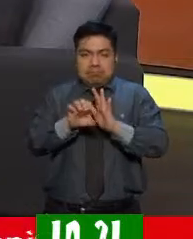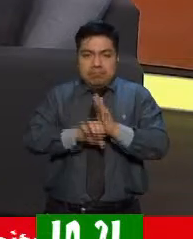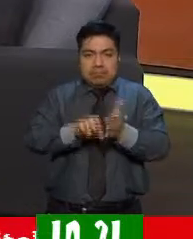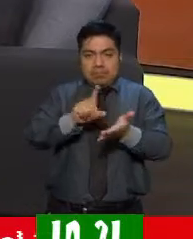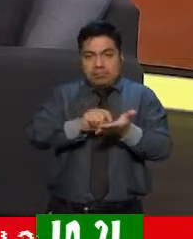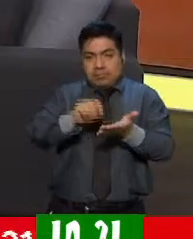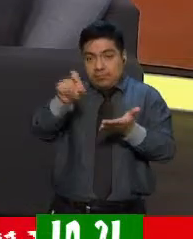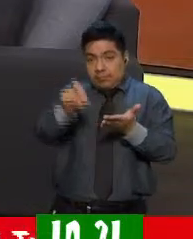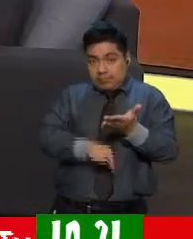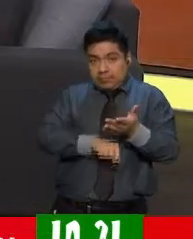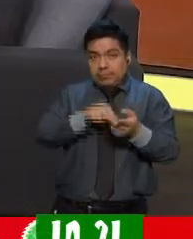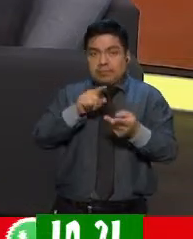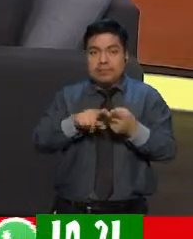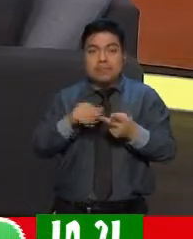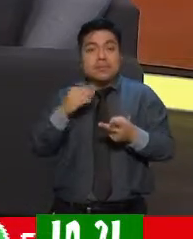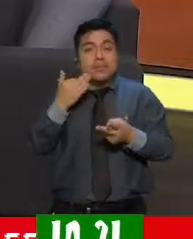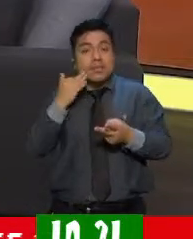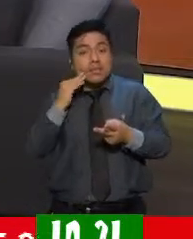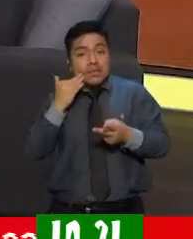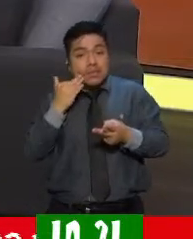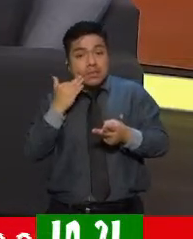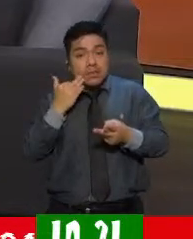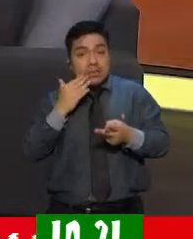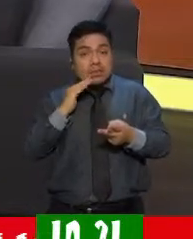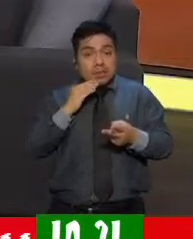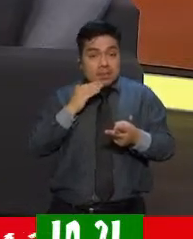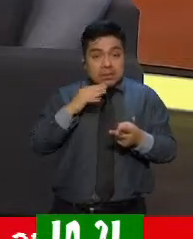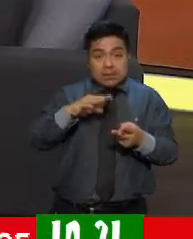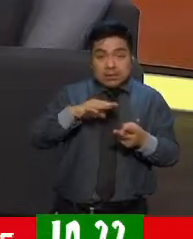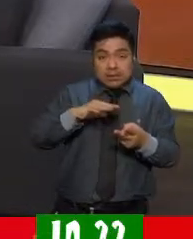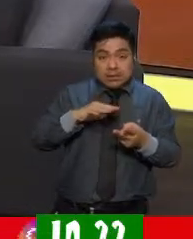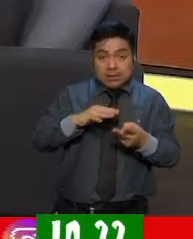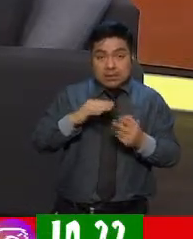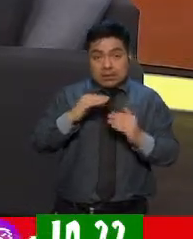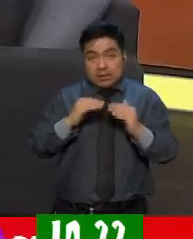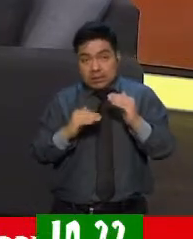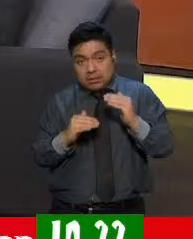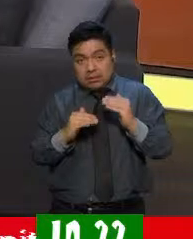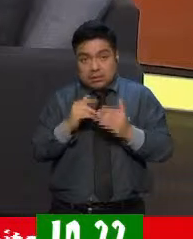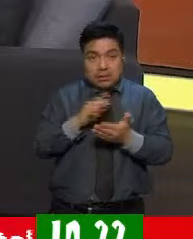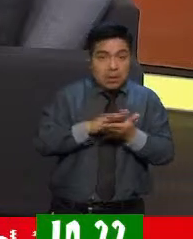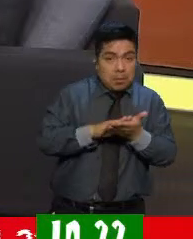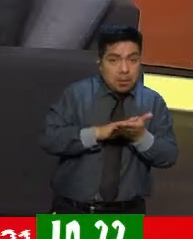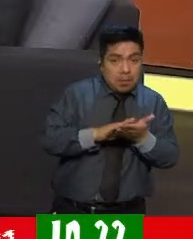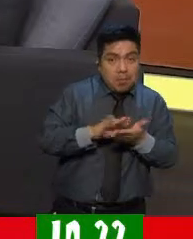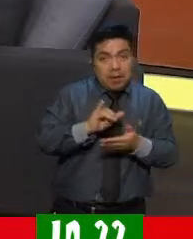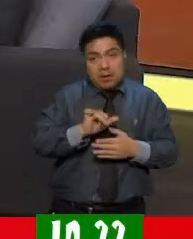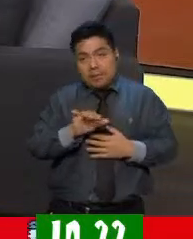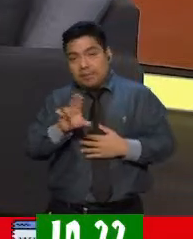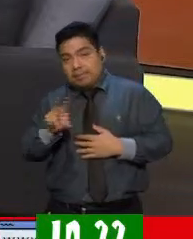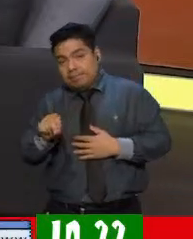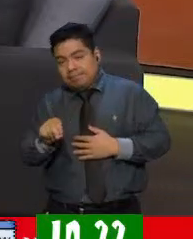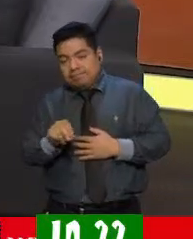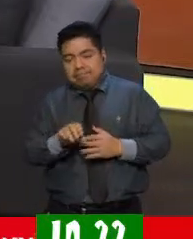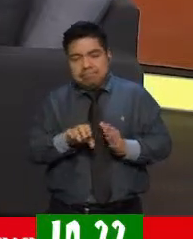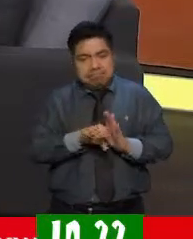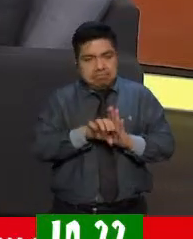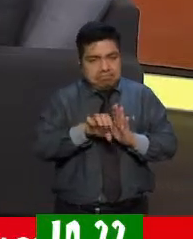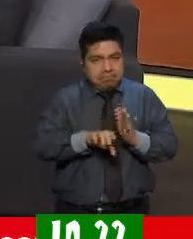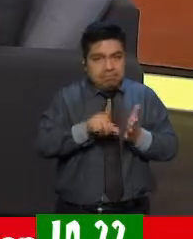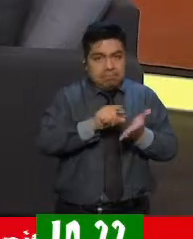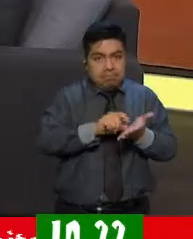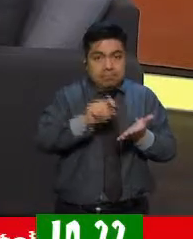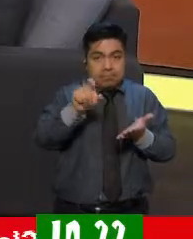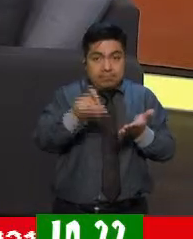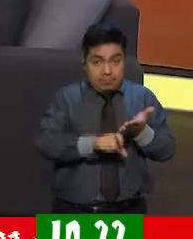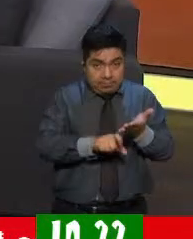o en Facebook, ¿hasta dónde llega? ¿Tienes una idea? ¿Qué es lo que bajan y qué es lo que permiten que se quede arriba en la red? Bueno, por ejemplo, en X pasó